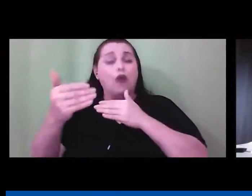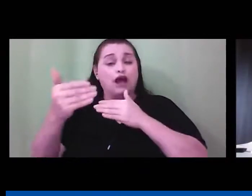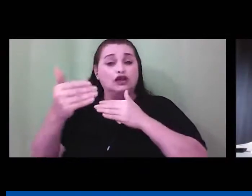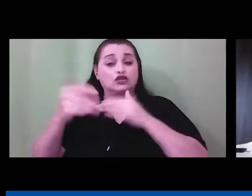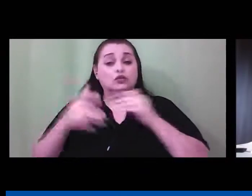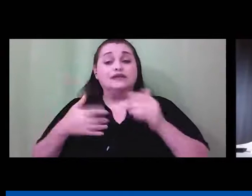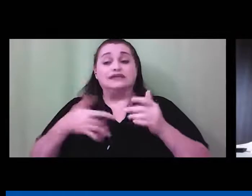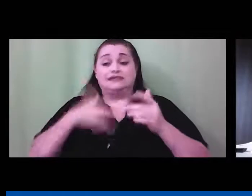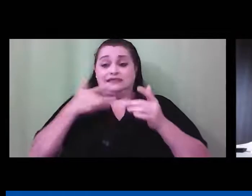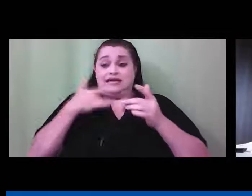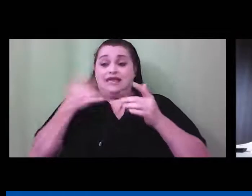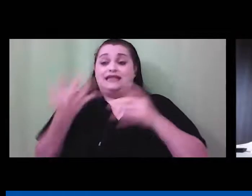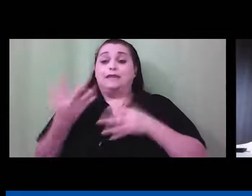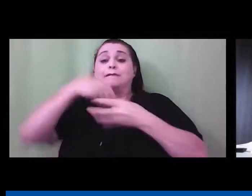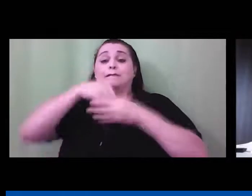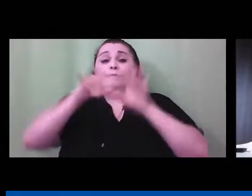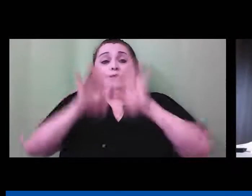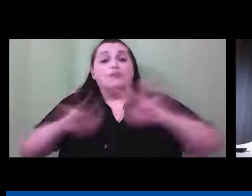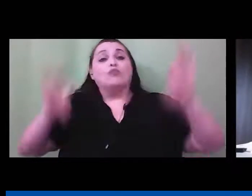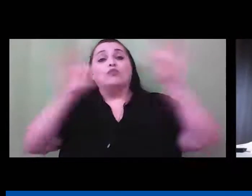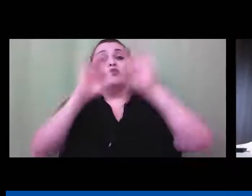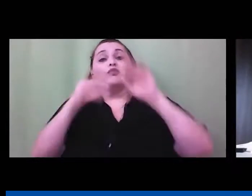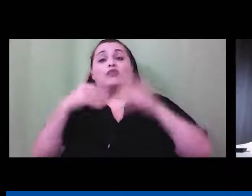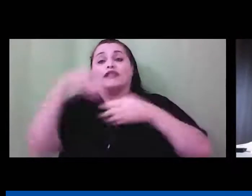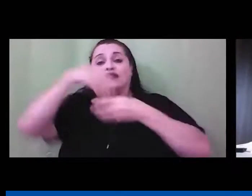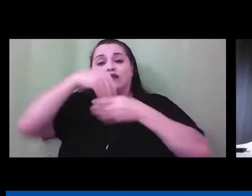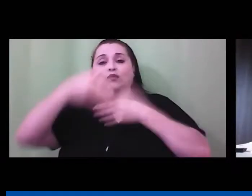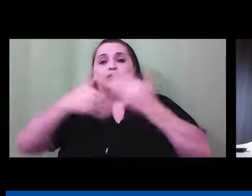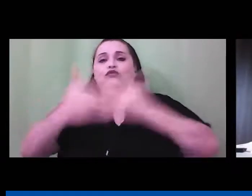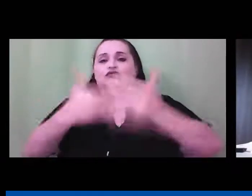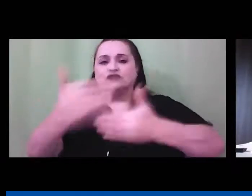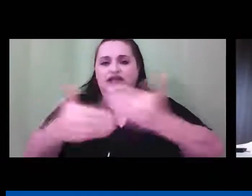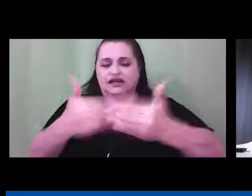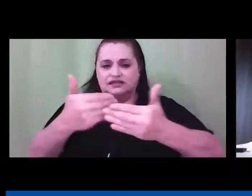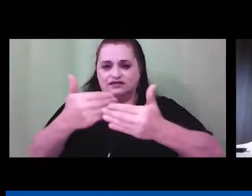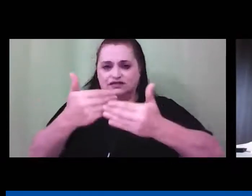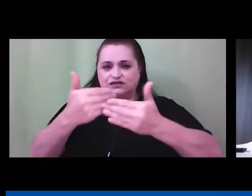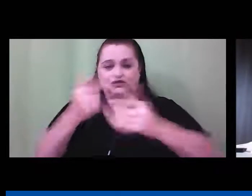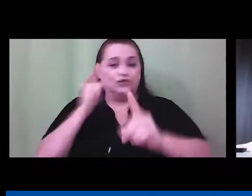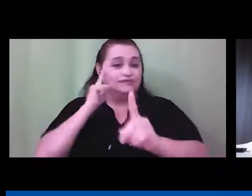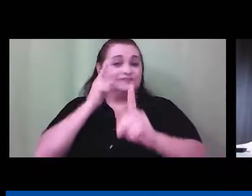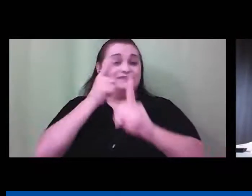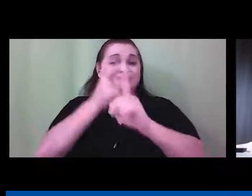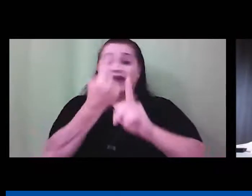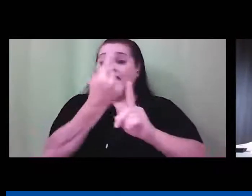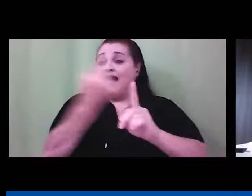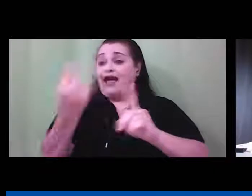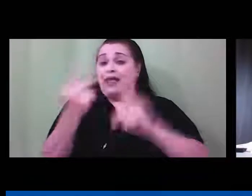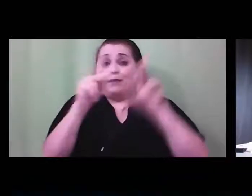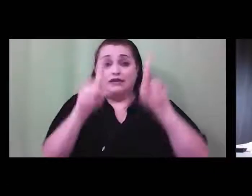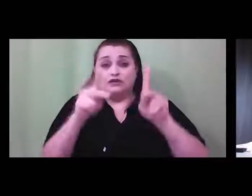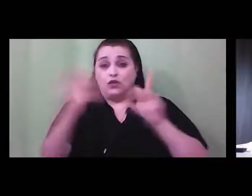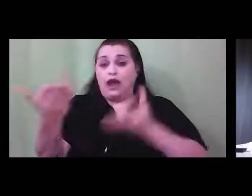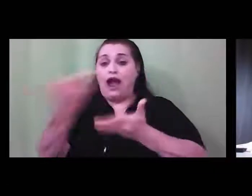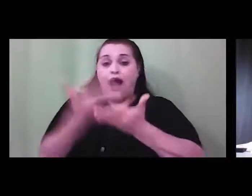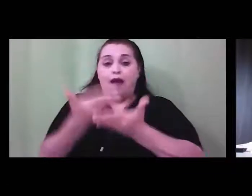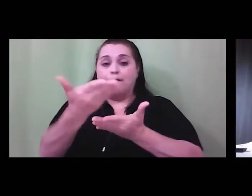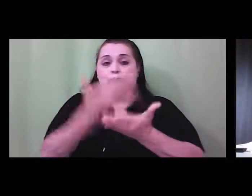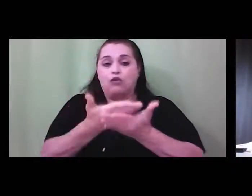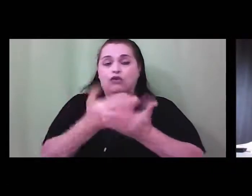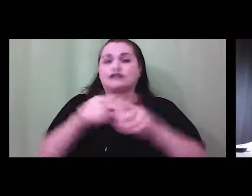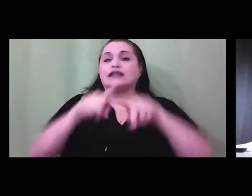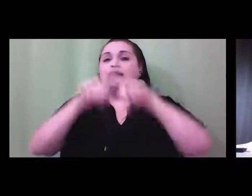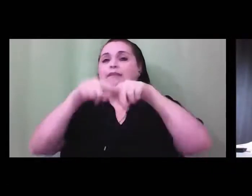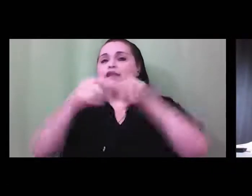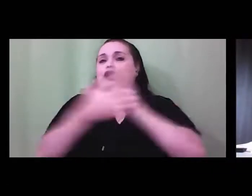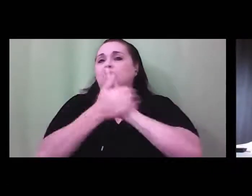parte importante en el proceso, en el cual cada quien aporta según sus